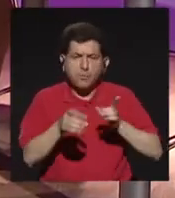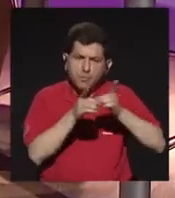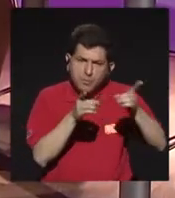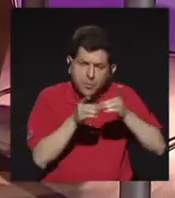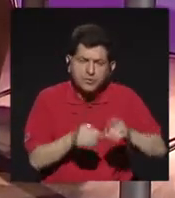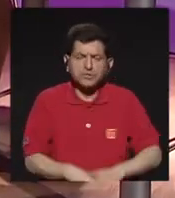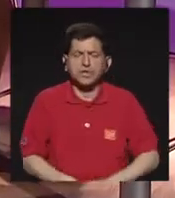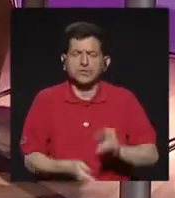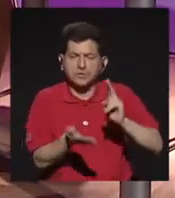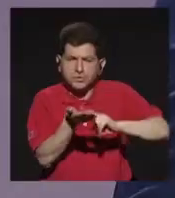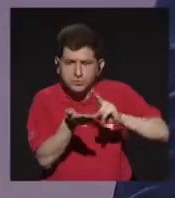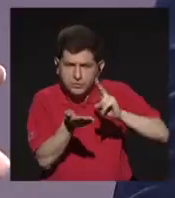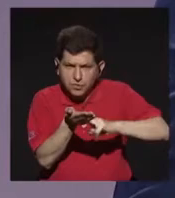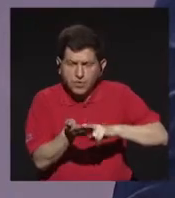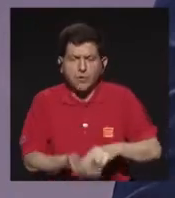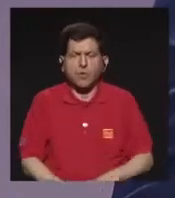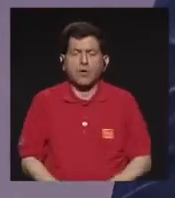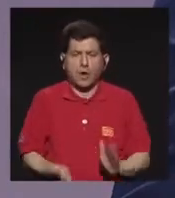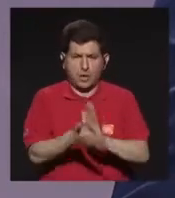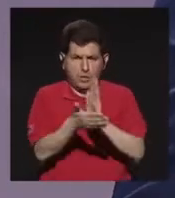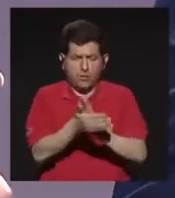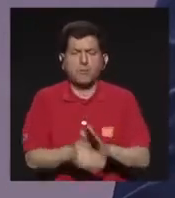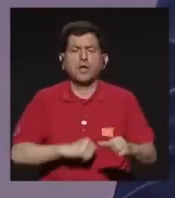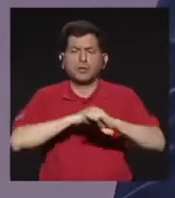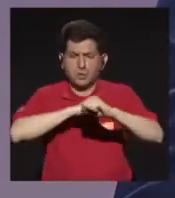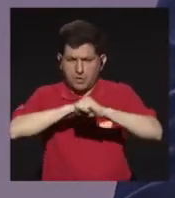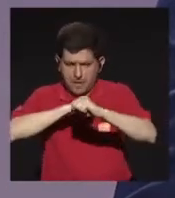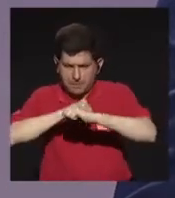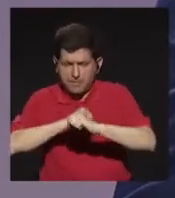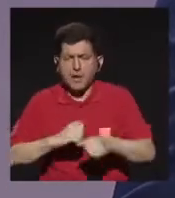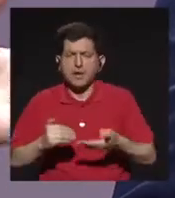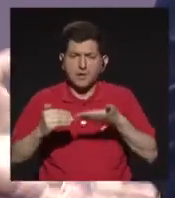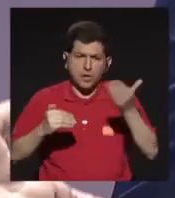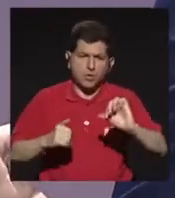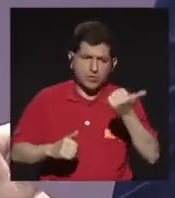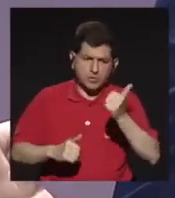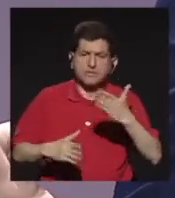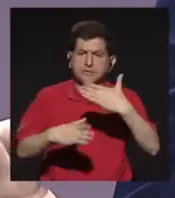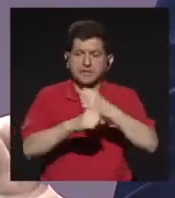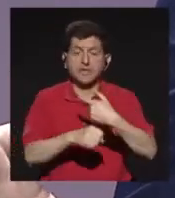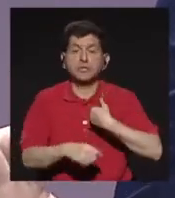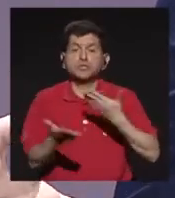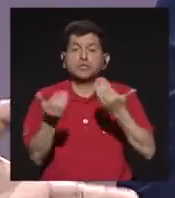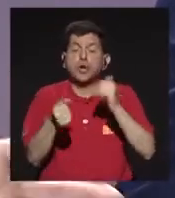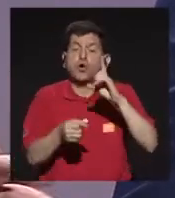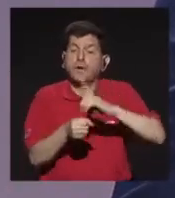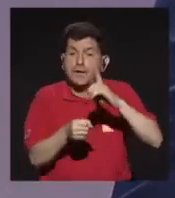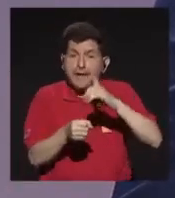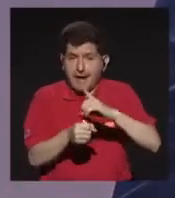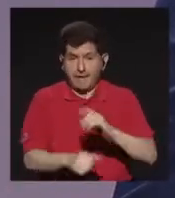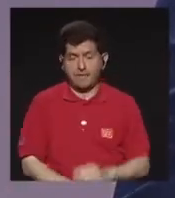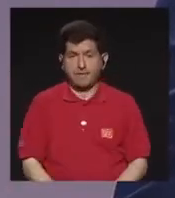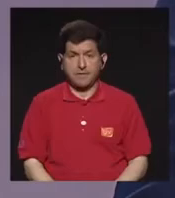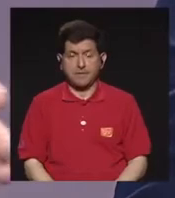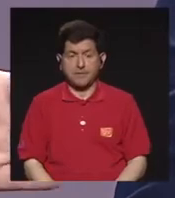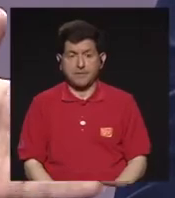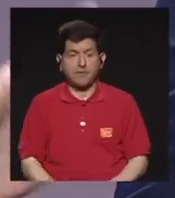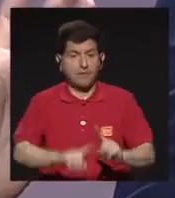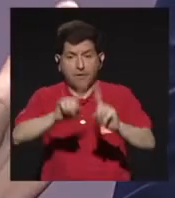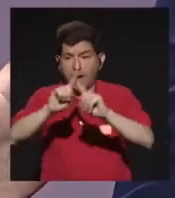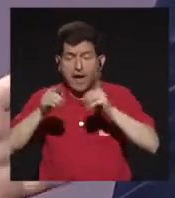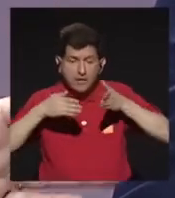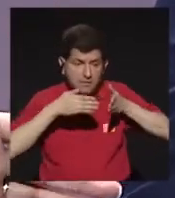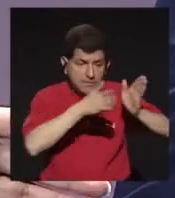mi papeleta, y tengo que hacer campaña, y tengo que eso, y tengo que lo otro. Si yo quiero ser diputada, posiblemente hay